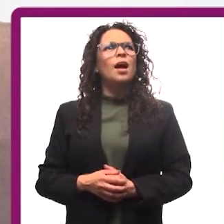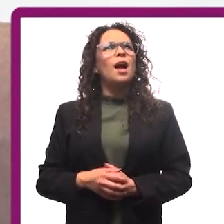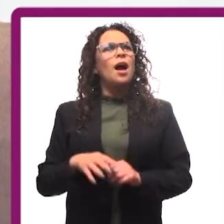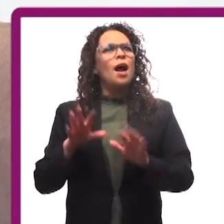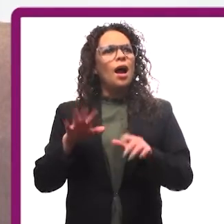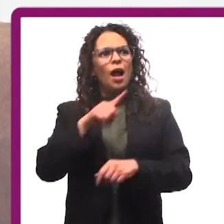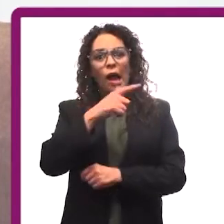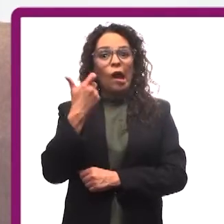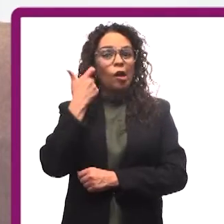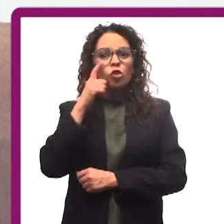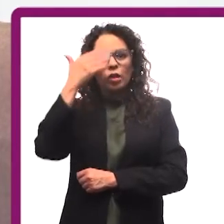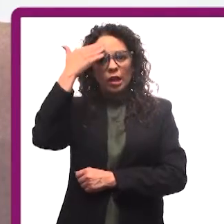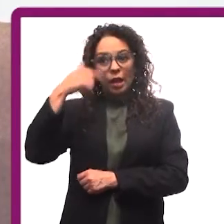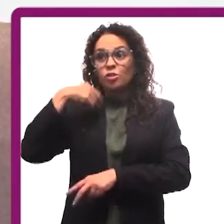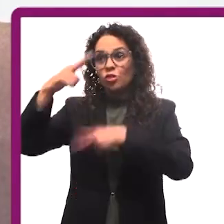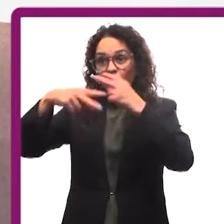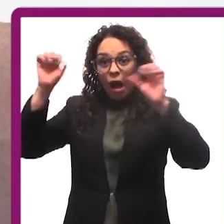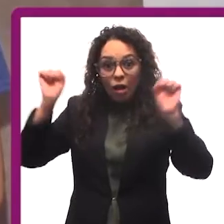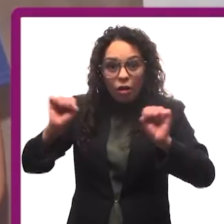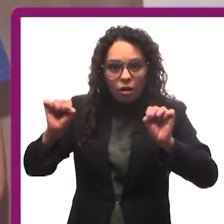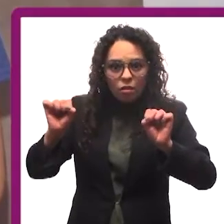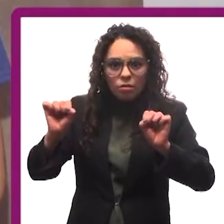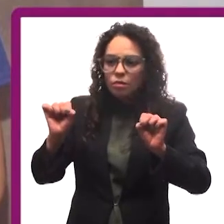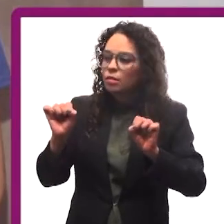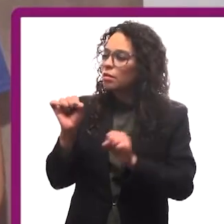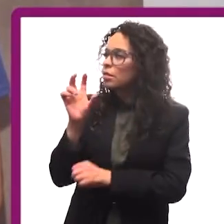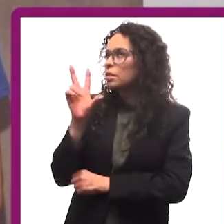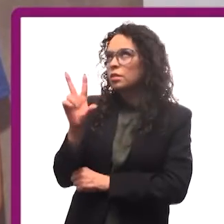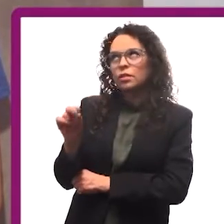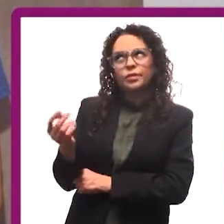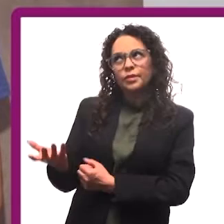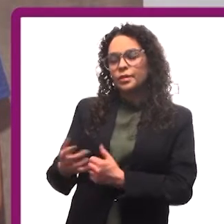Ah, entonces no querías saber si iba a ir a correr. Ay, no.